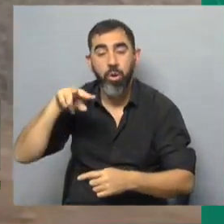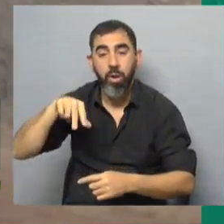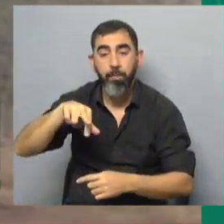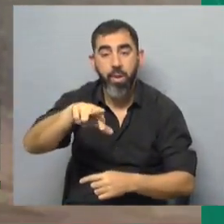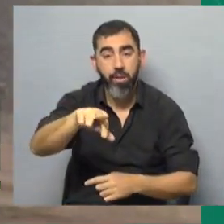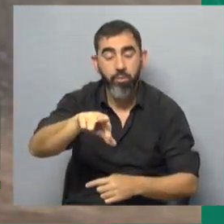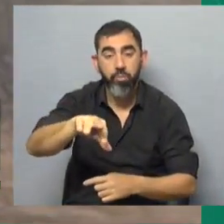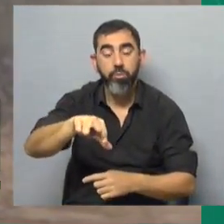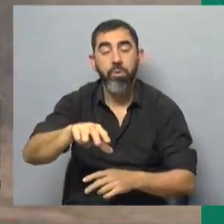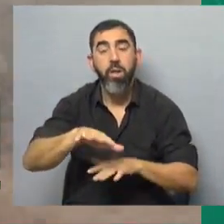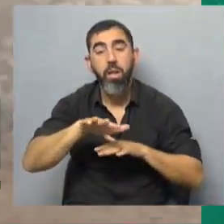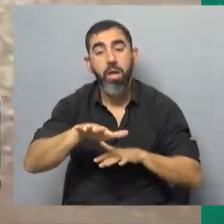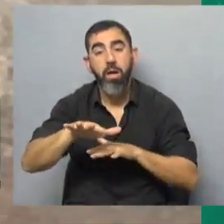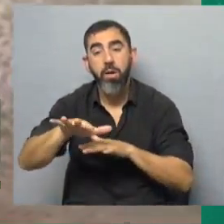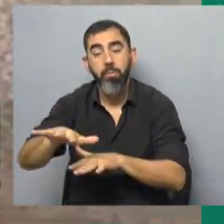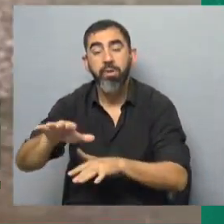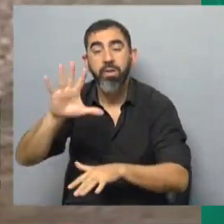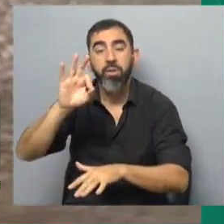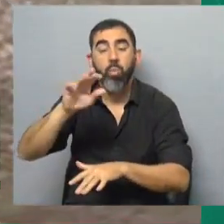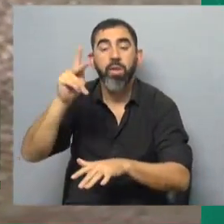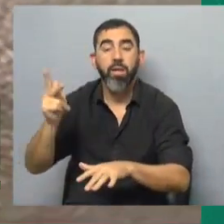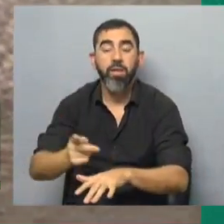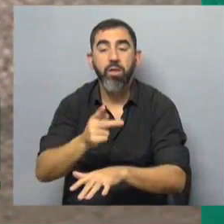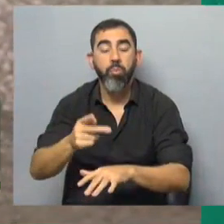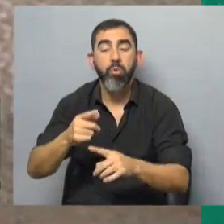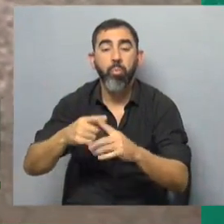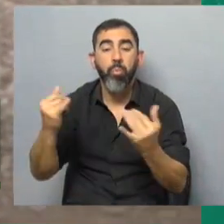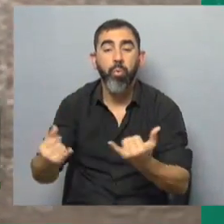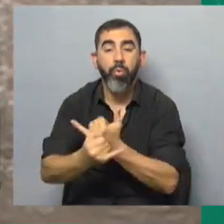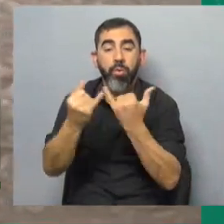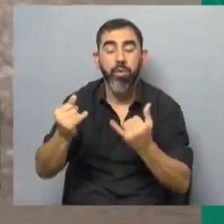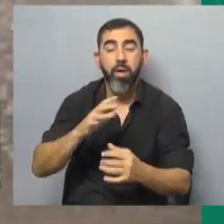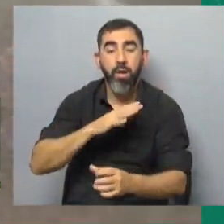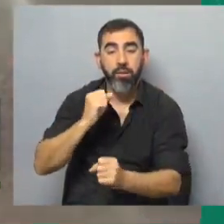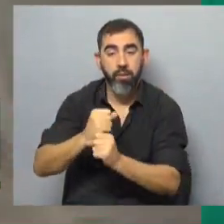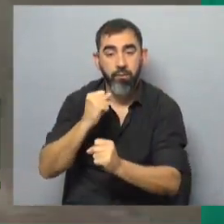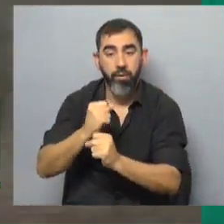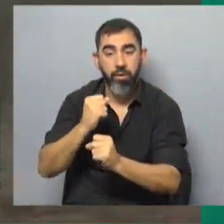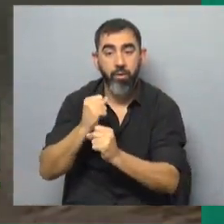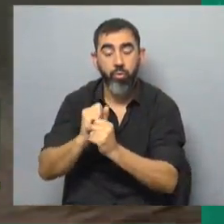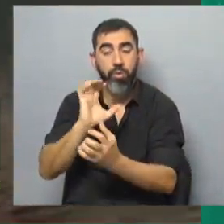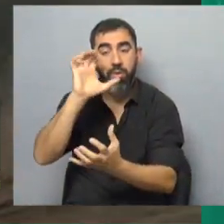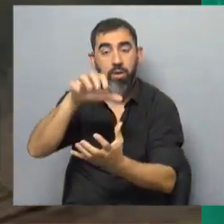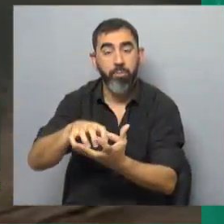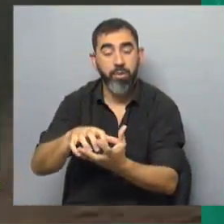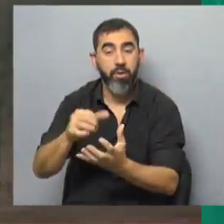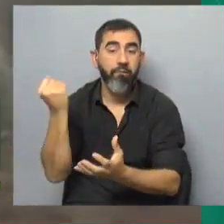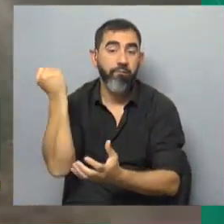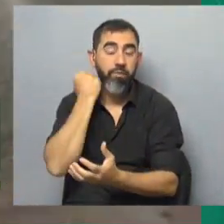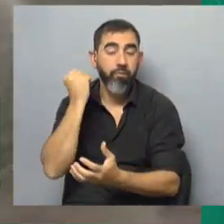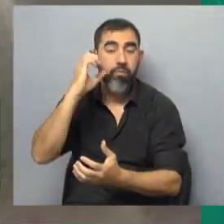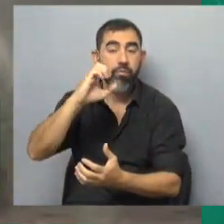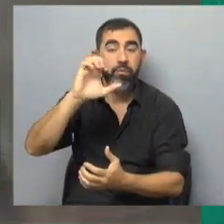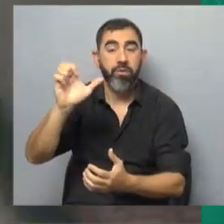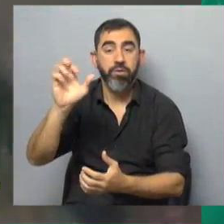La marcha está avanzando a unos 50 kilómetros por día, que está integrada por trabajadores y trabajadoras de la planta de Frigocerro,